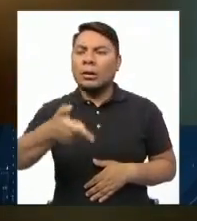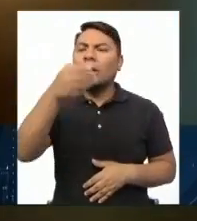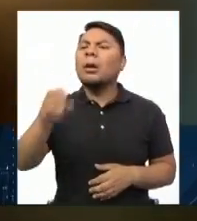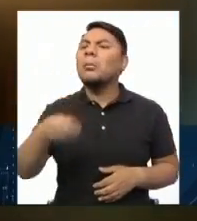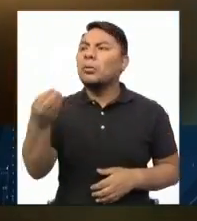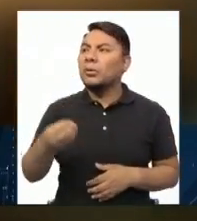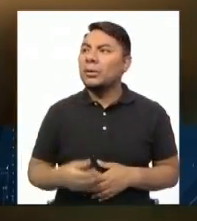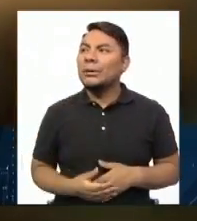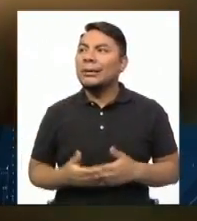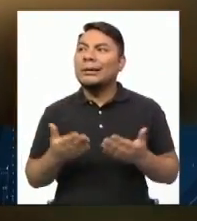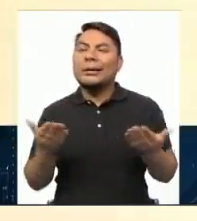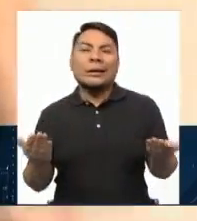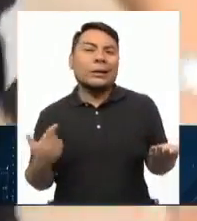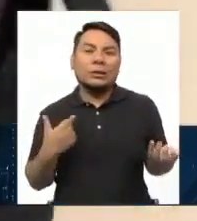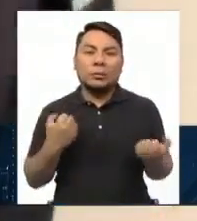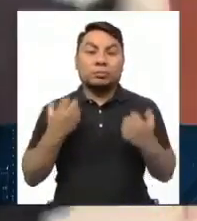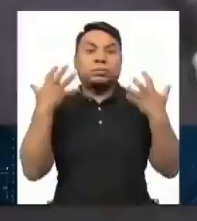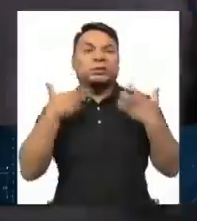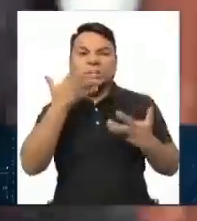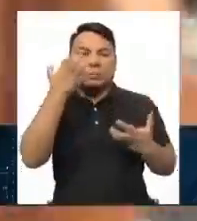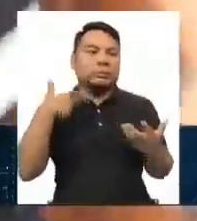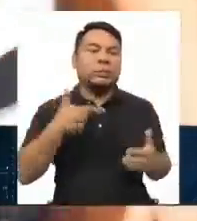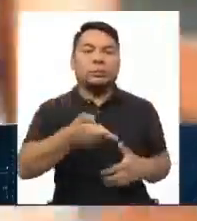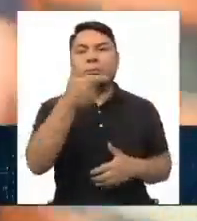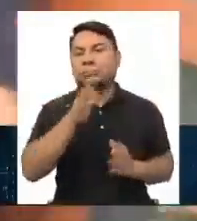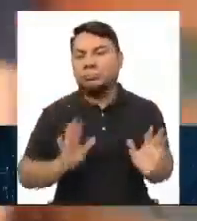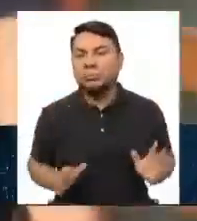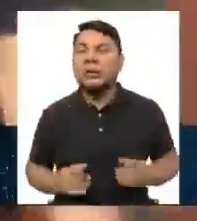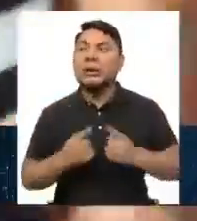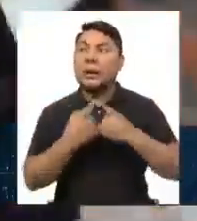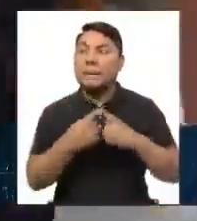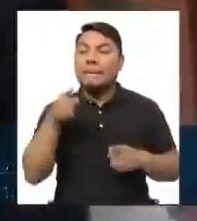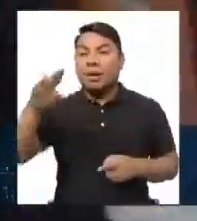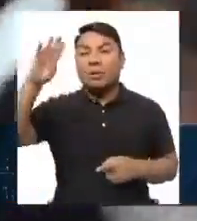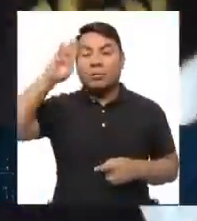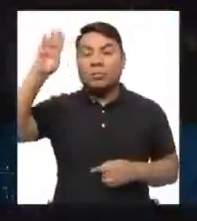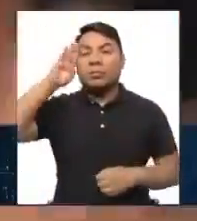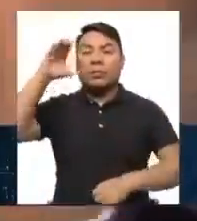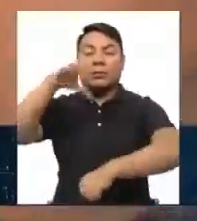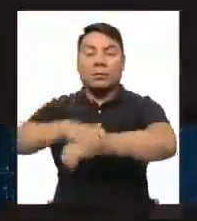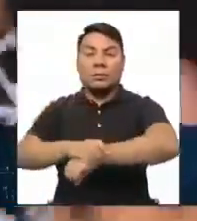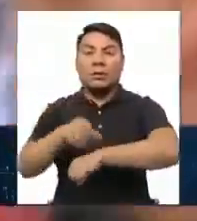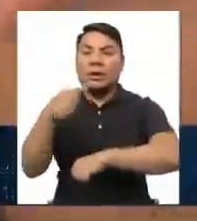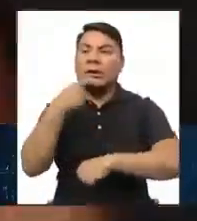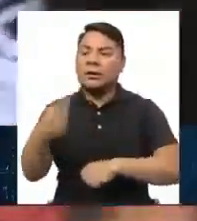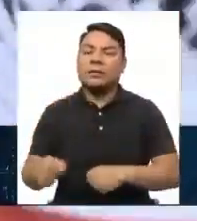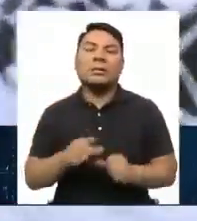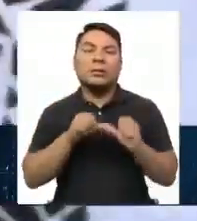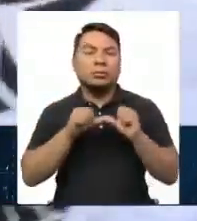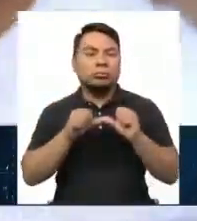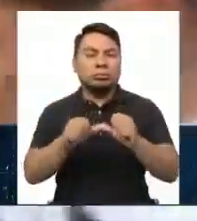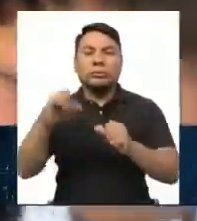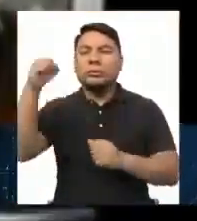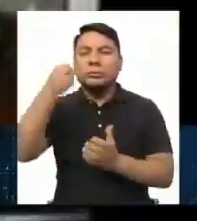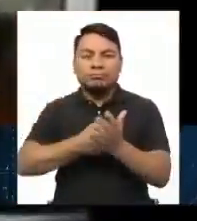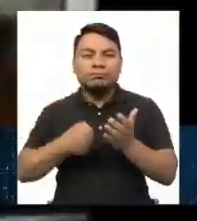Estaba borracho y fue y le disparé. Por su parte, los agentes de la Policía Nacional no descansarán en sus